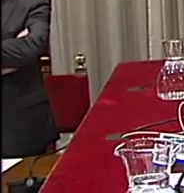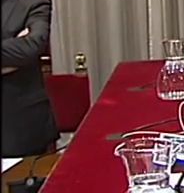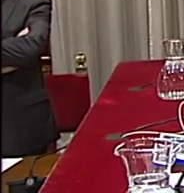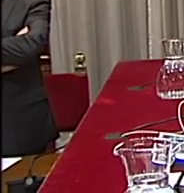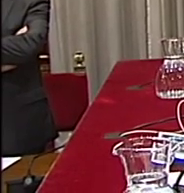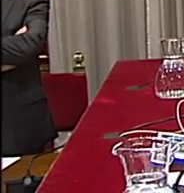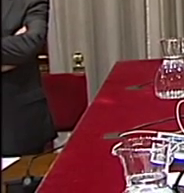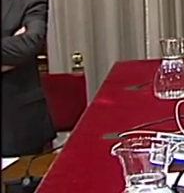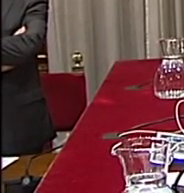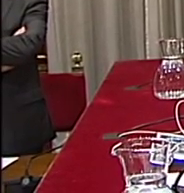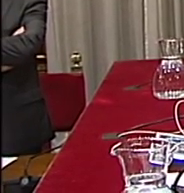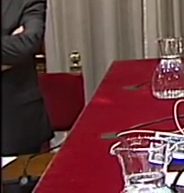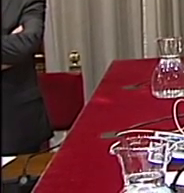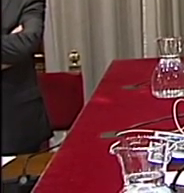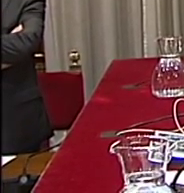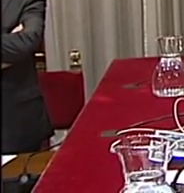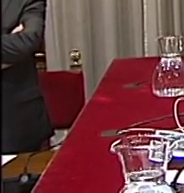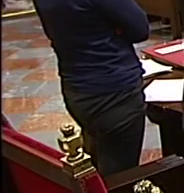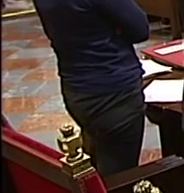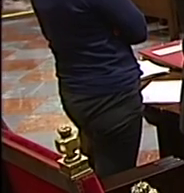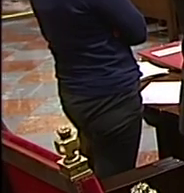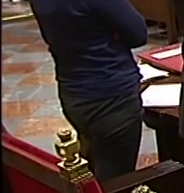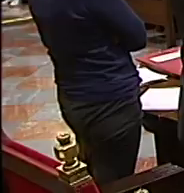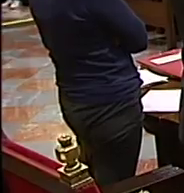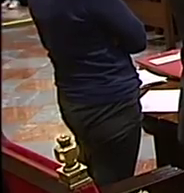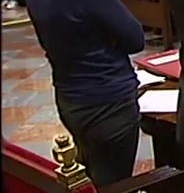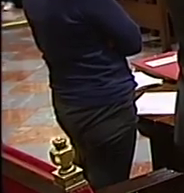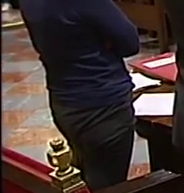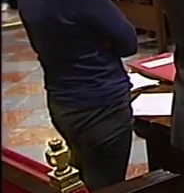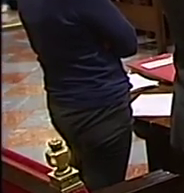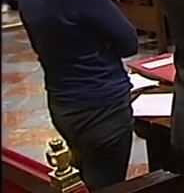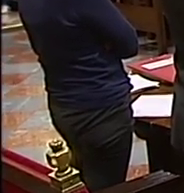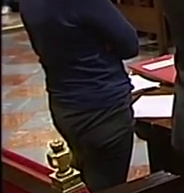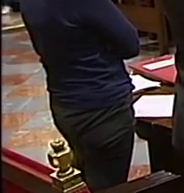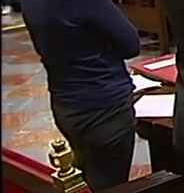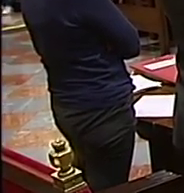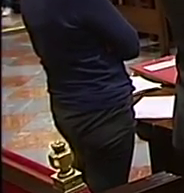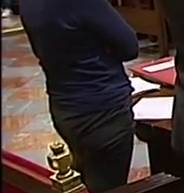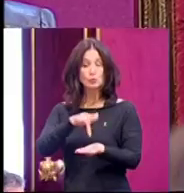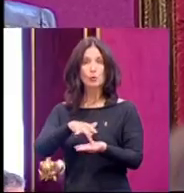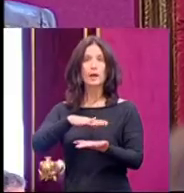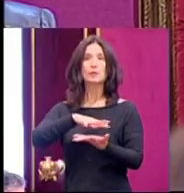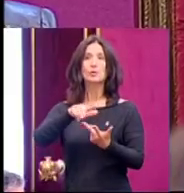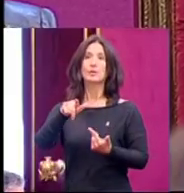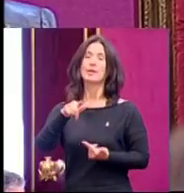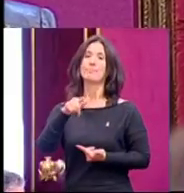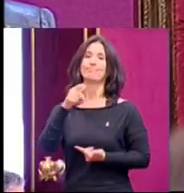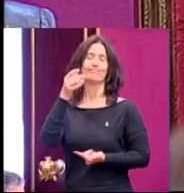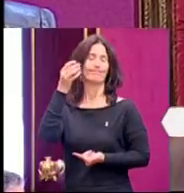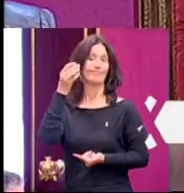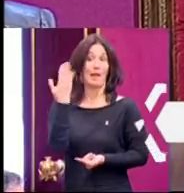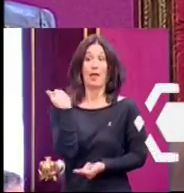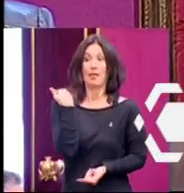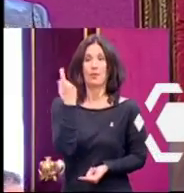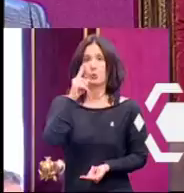lectura de las mujeres asesinadas en España en el último mes y guardando un minuto de silencio. Posiblemente sean, hace una